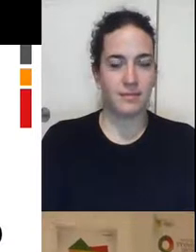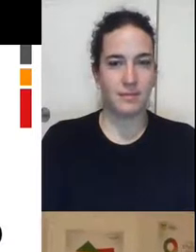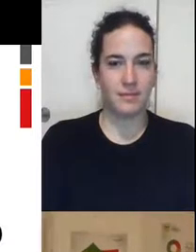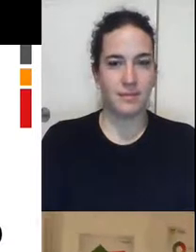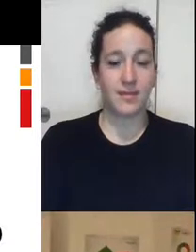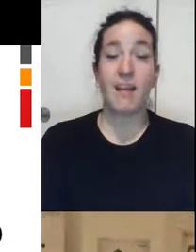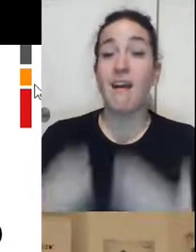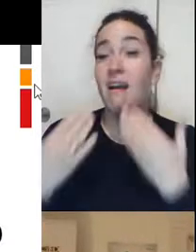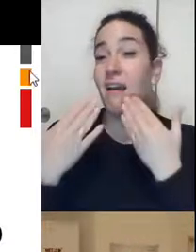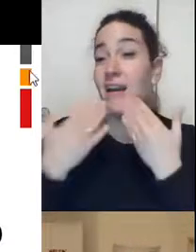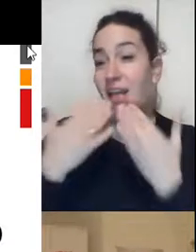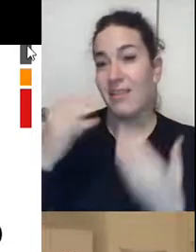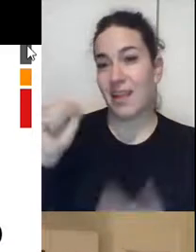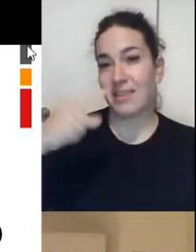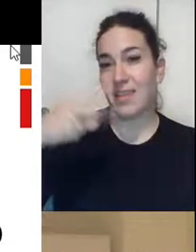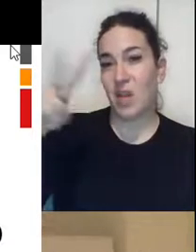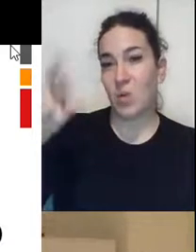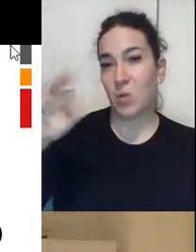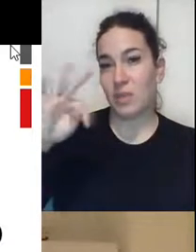Gracias, Agustín.